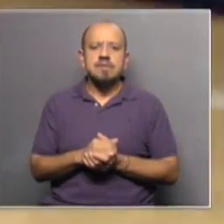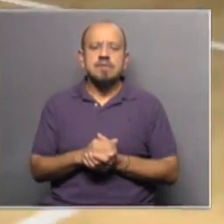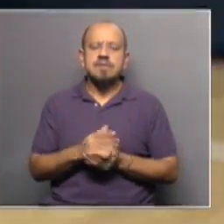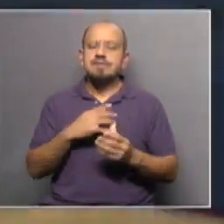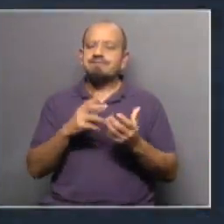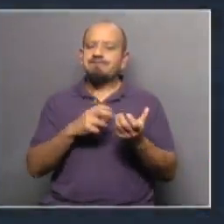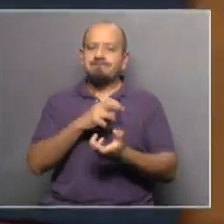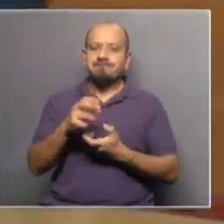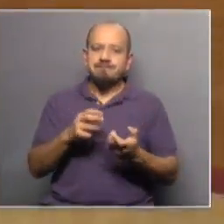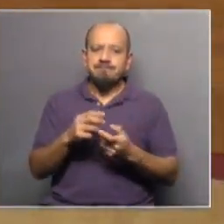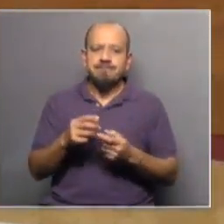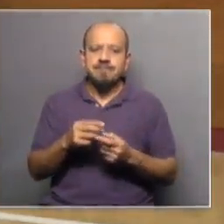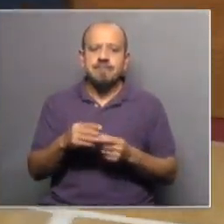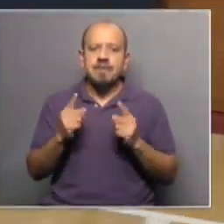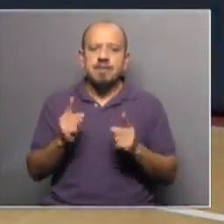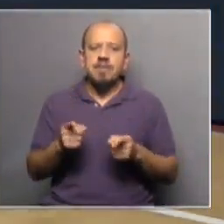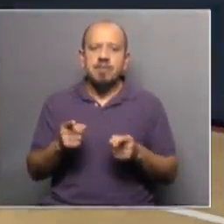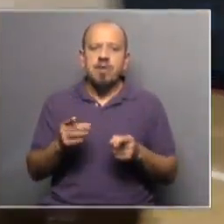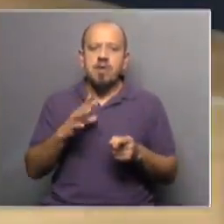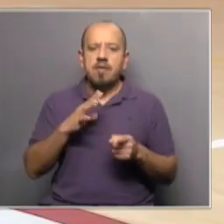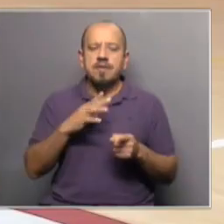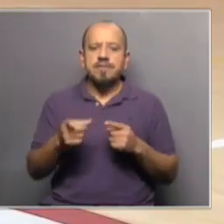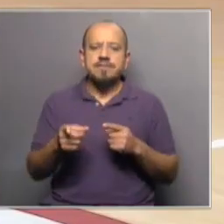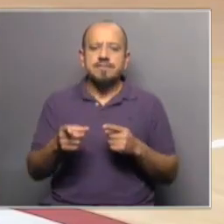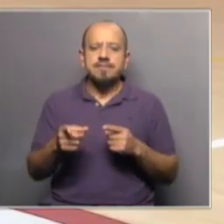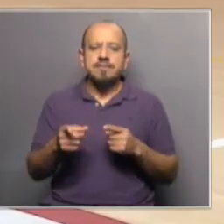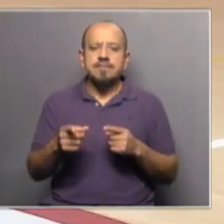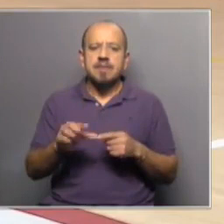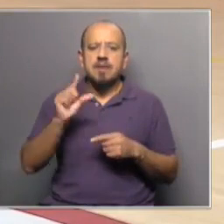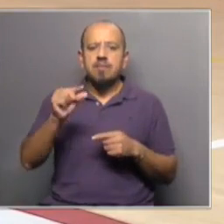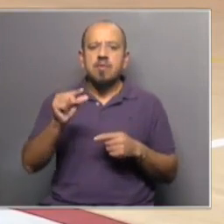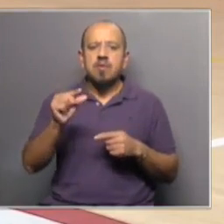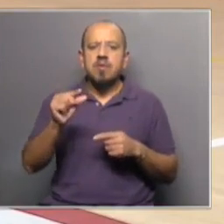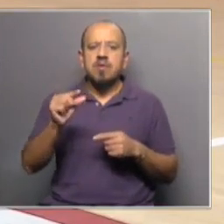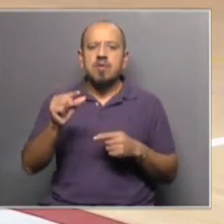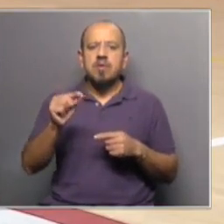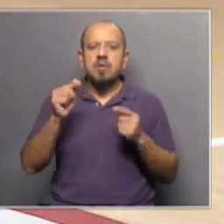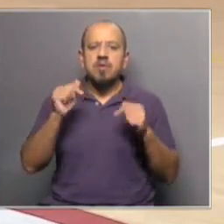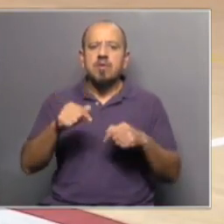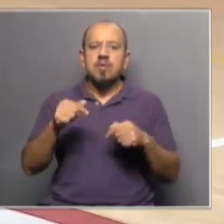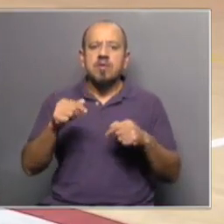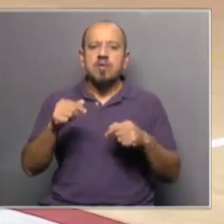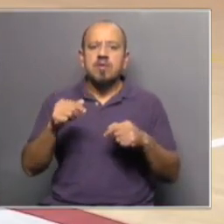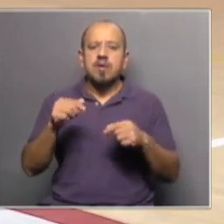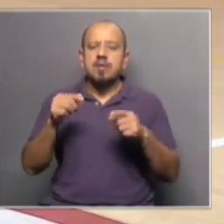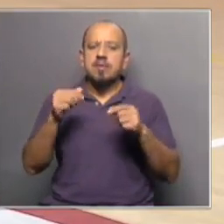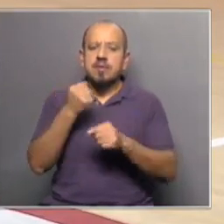pregunta. En realidad también hay muy pocas entrenadoras que estén como hoy en día ejerciendo. Entonces